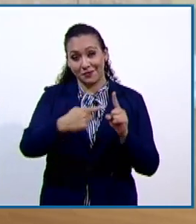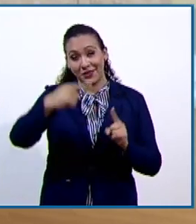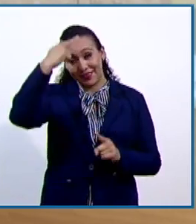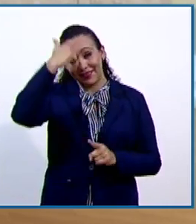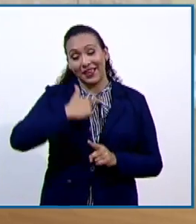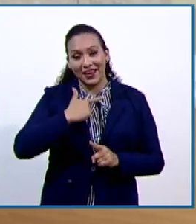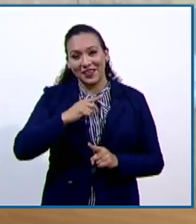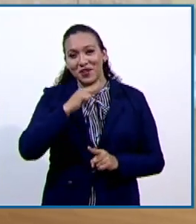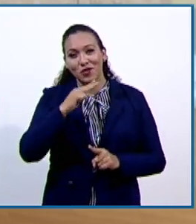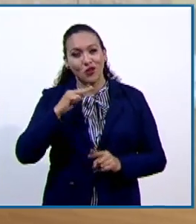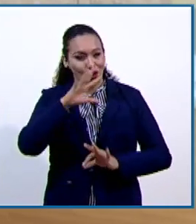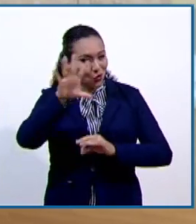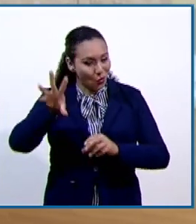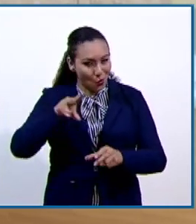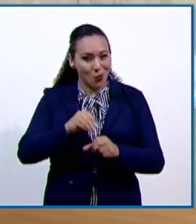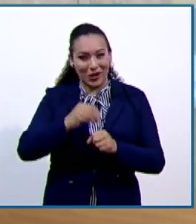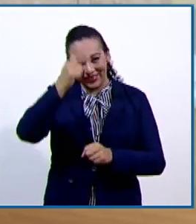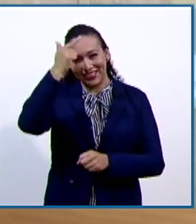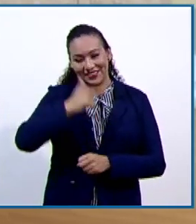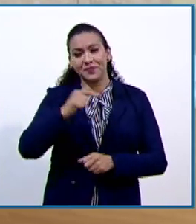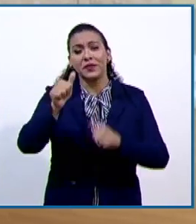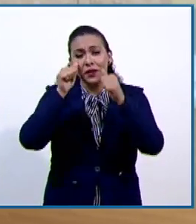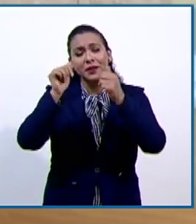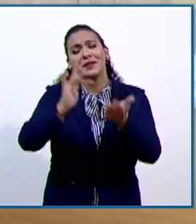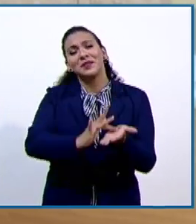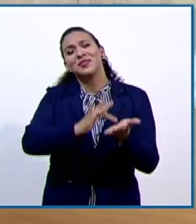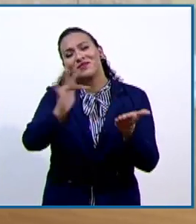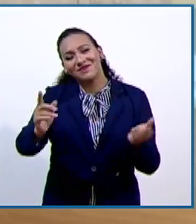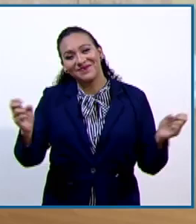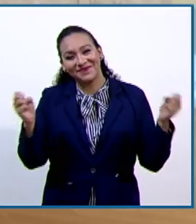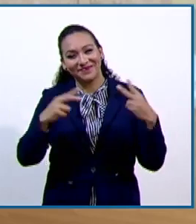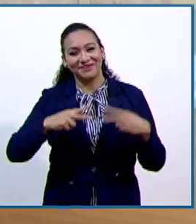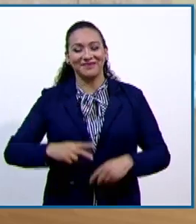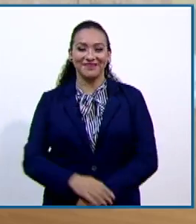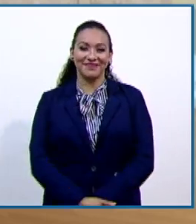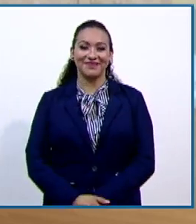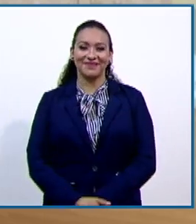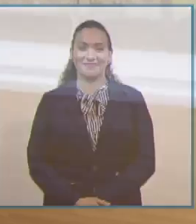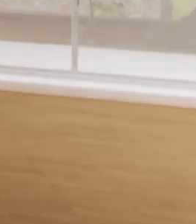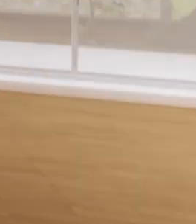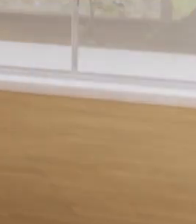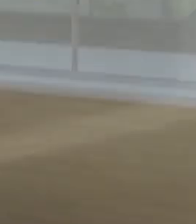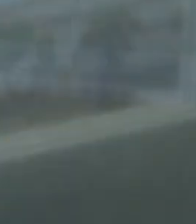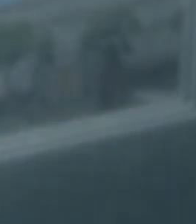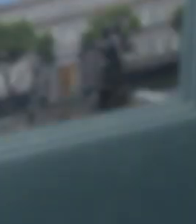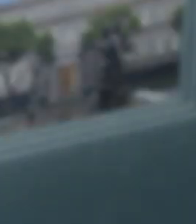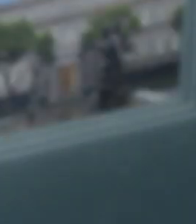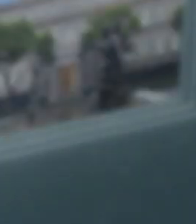noticiario nocturno. Gracias por su atención. Hasta pronto.